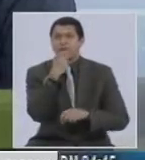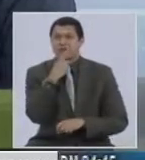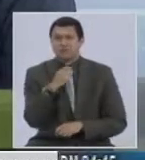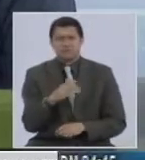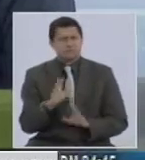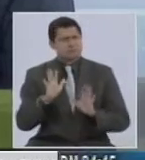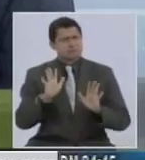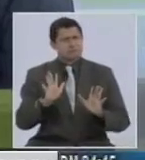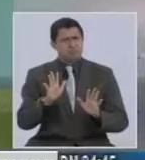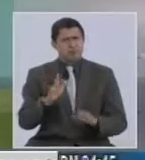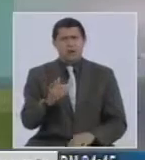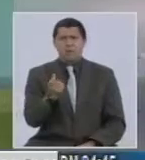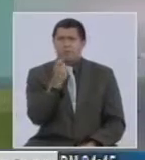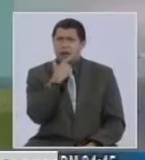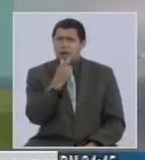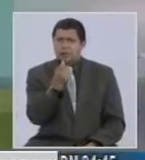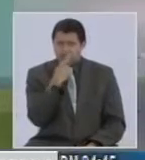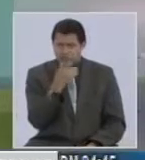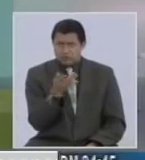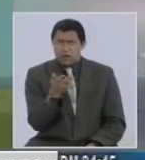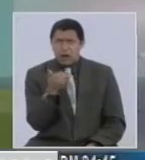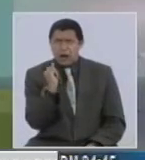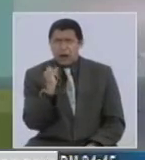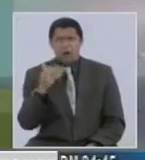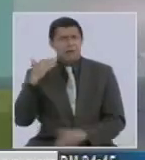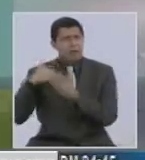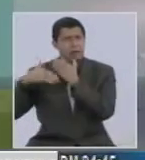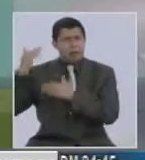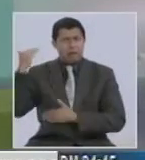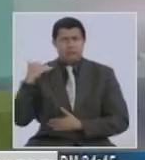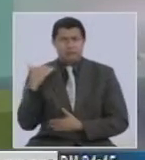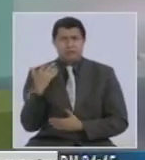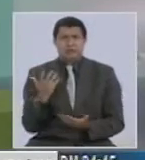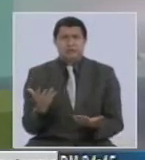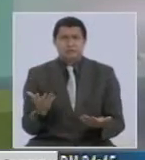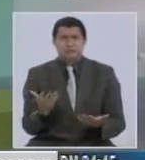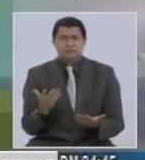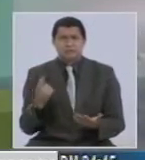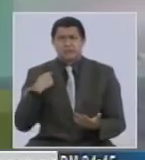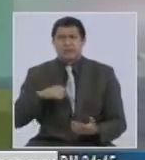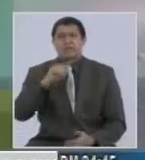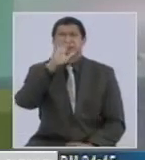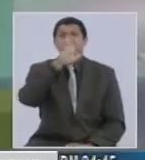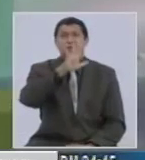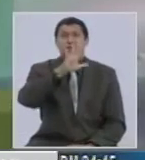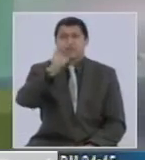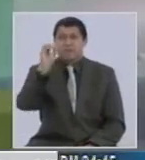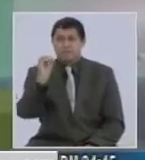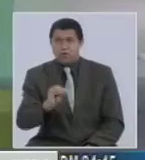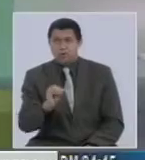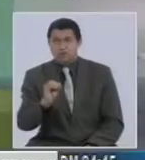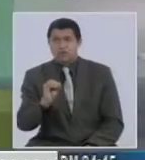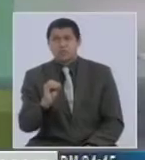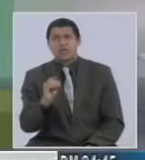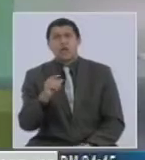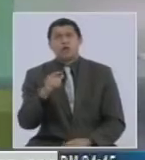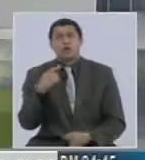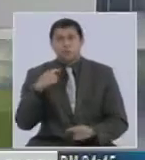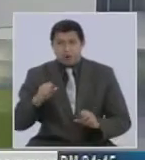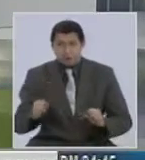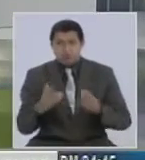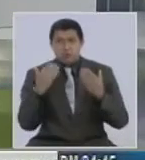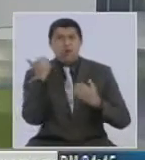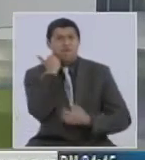Porque los medicamentos que existían en el pasado solo cubrían el 50% de la efectividad para superar